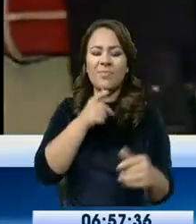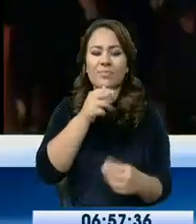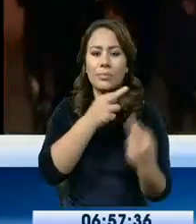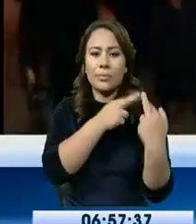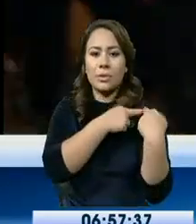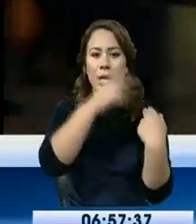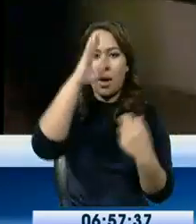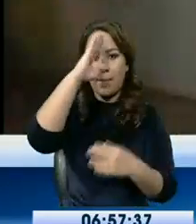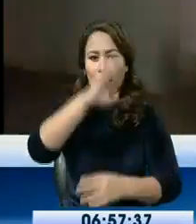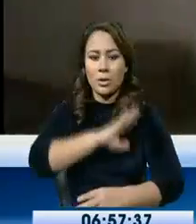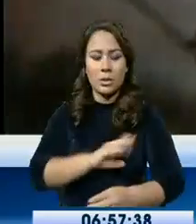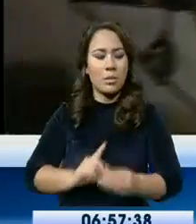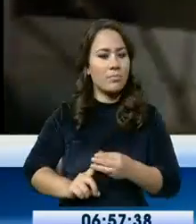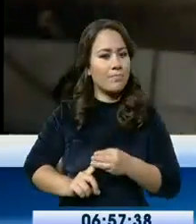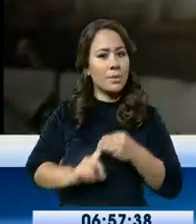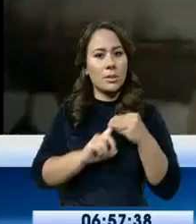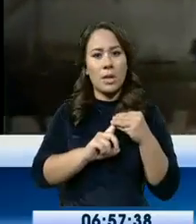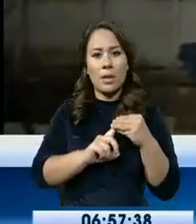Policía.